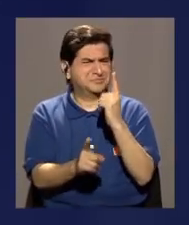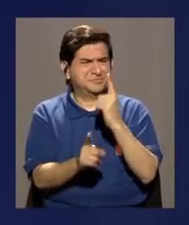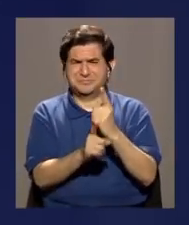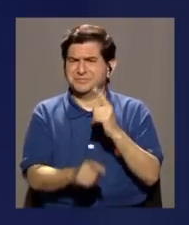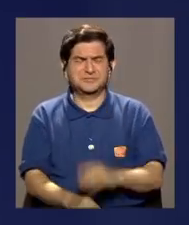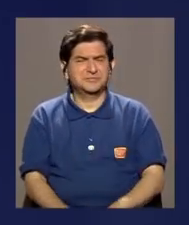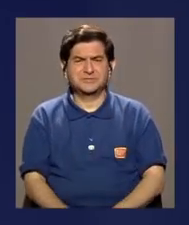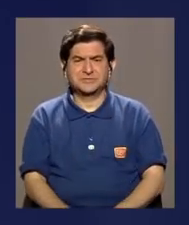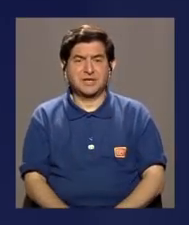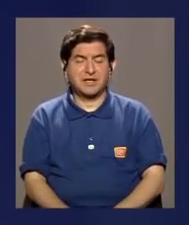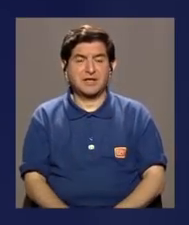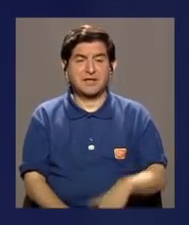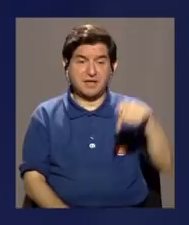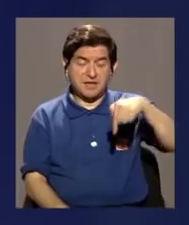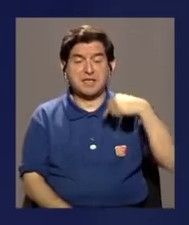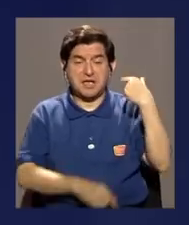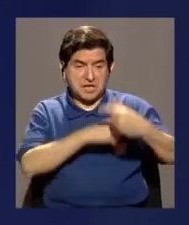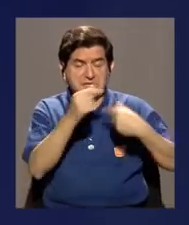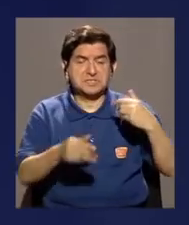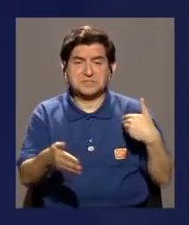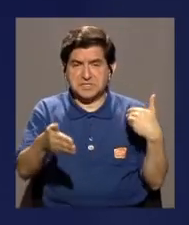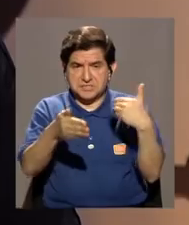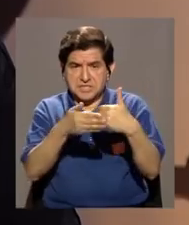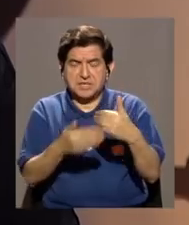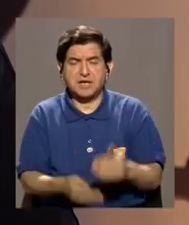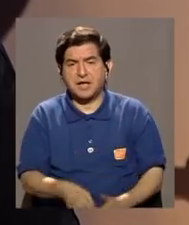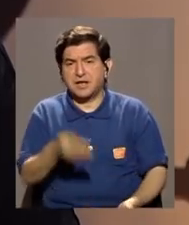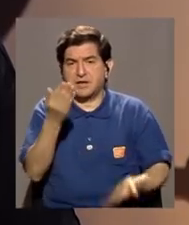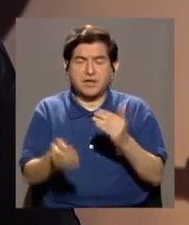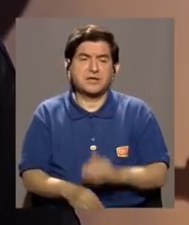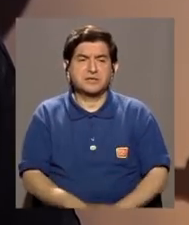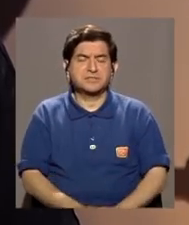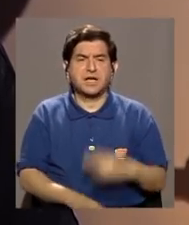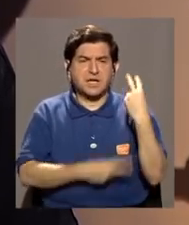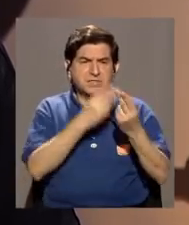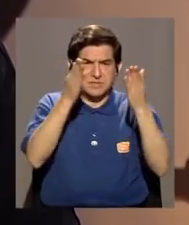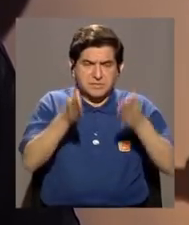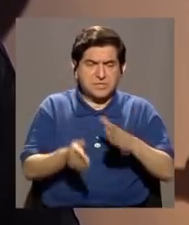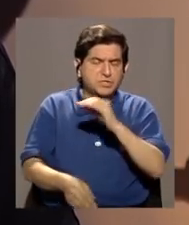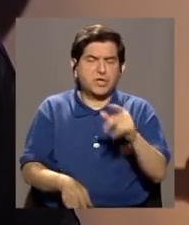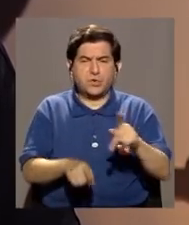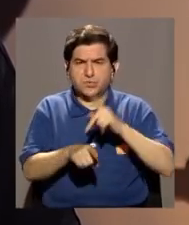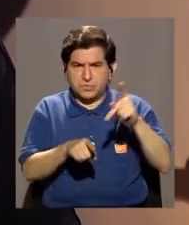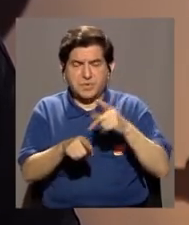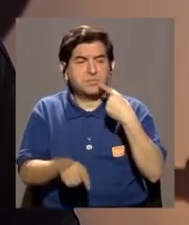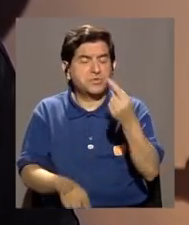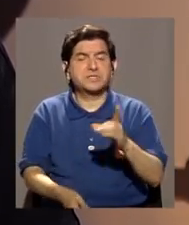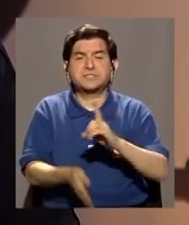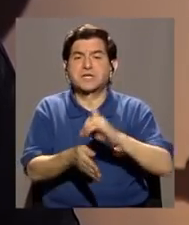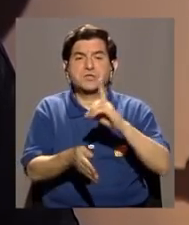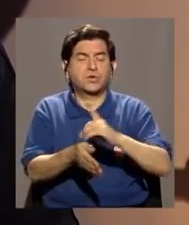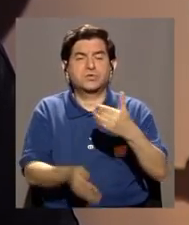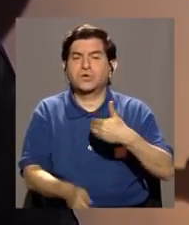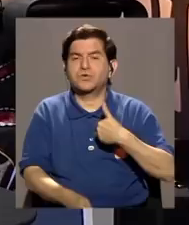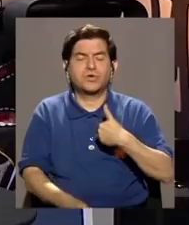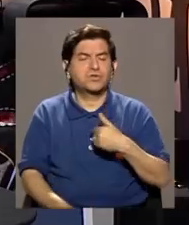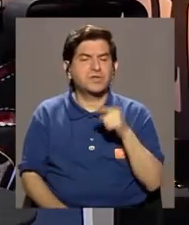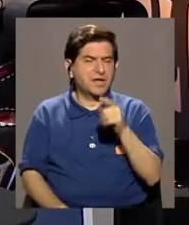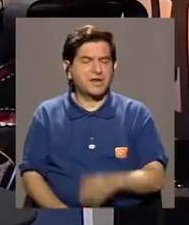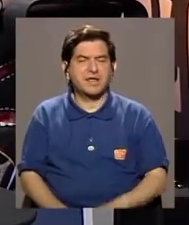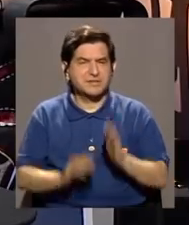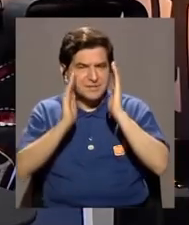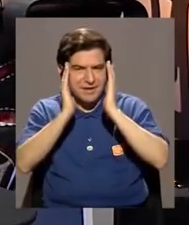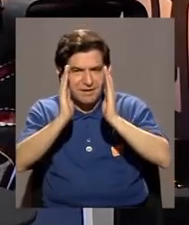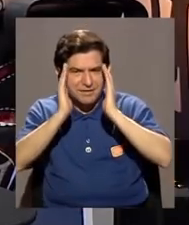e inclusive a estas generaciones cercanas inclusivas vecinas primas me han comentado como de repente el médico hay veces no tiene ese